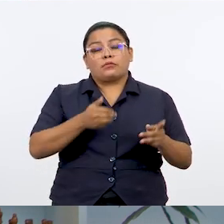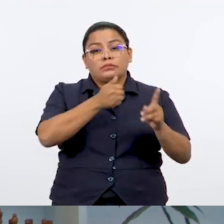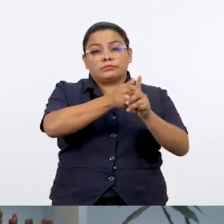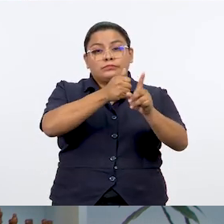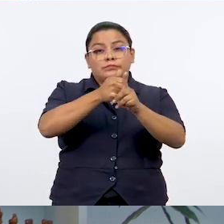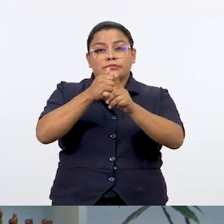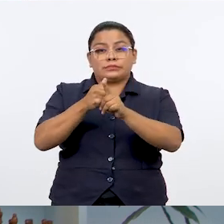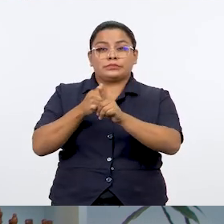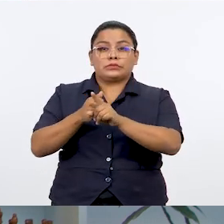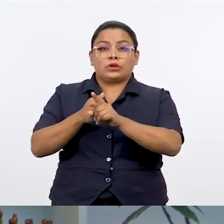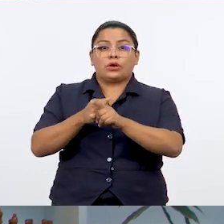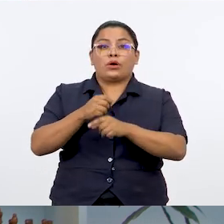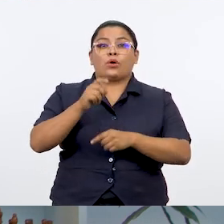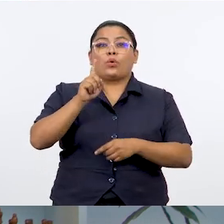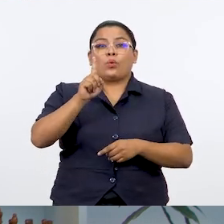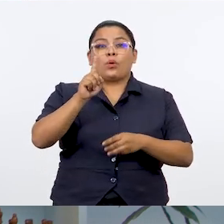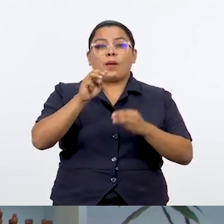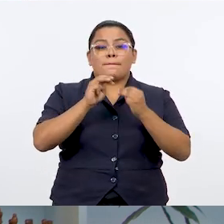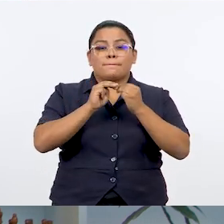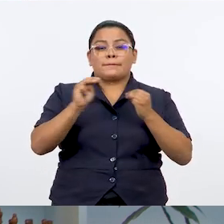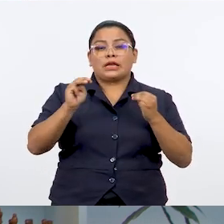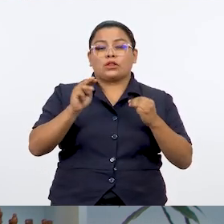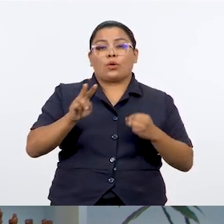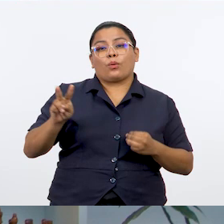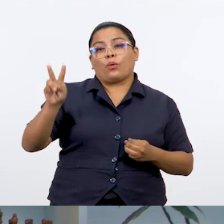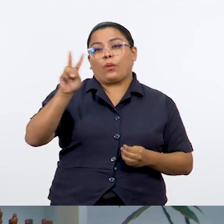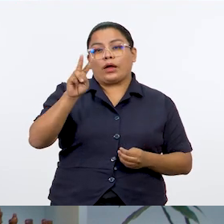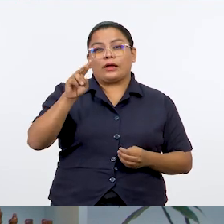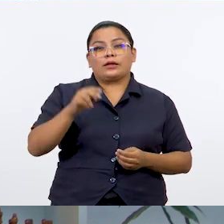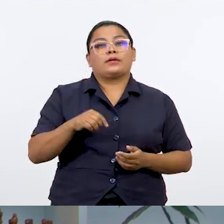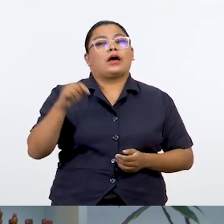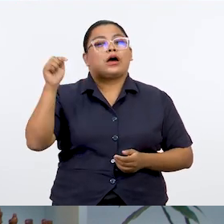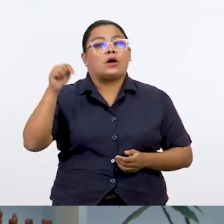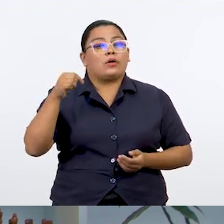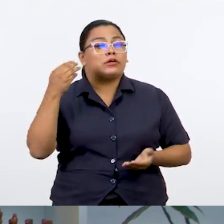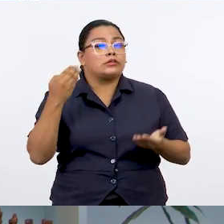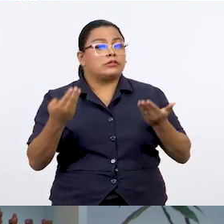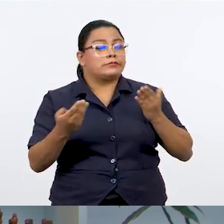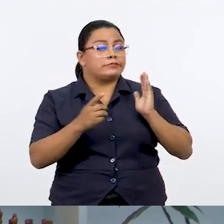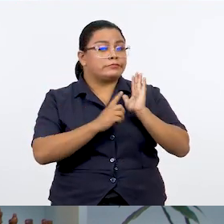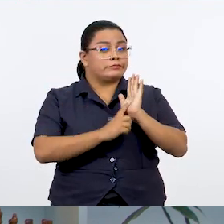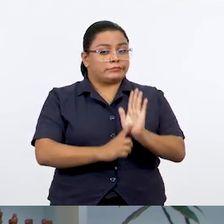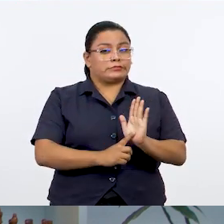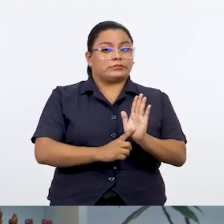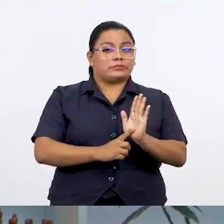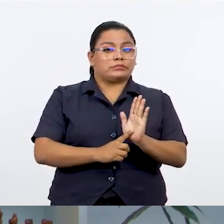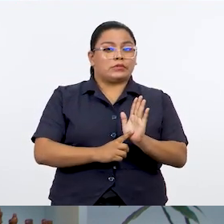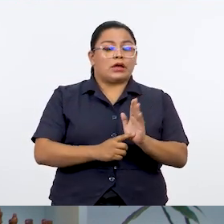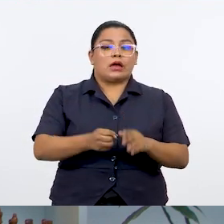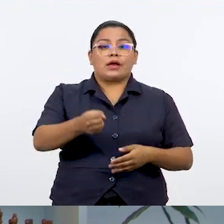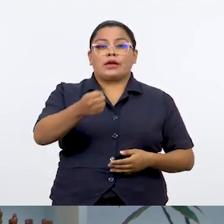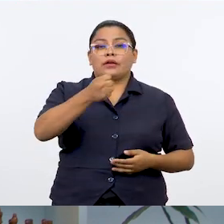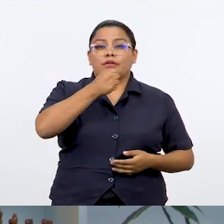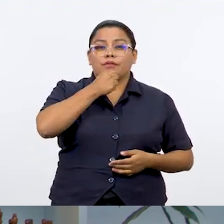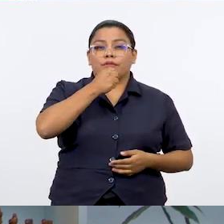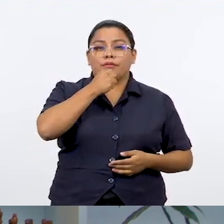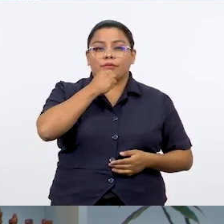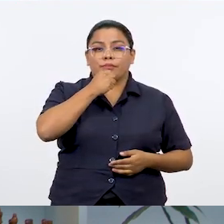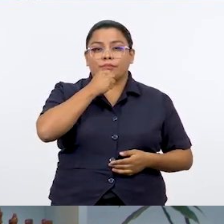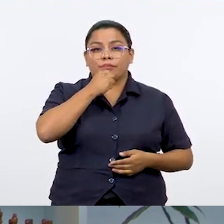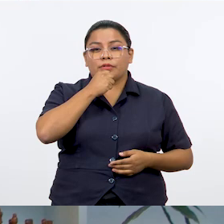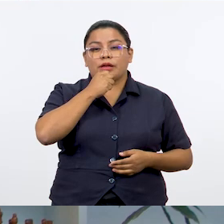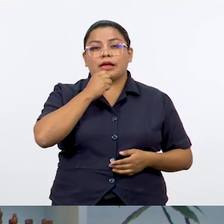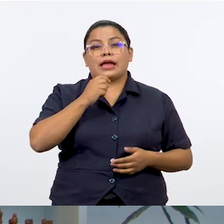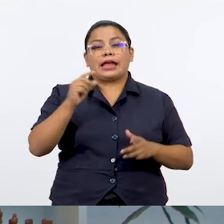ellos equivale a 1 metro cuadrado. Ahora, ¿qué tal si representamos esta información en